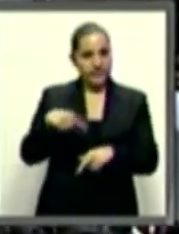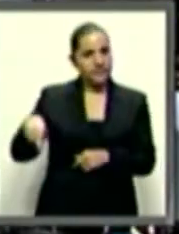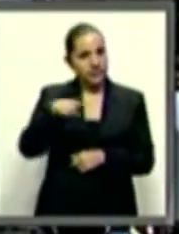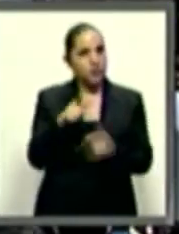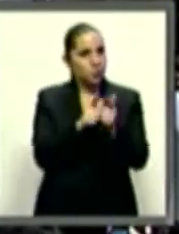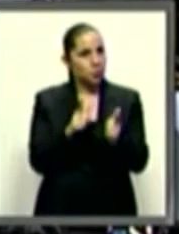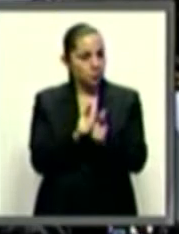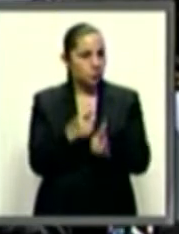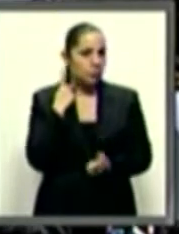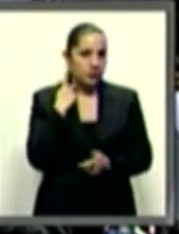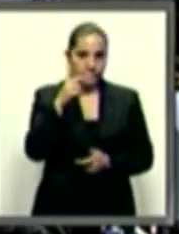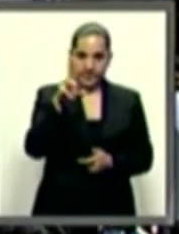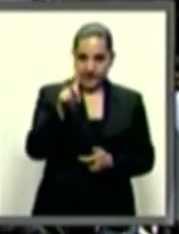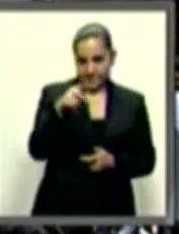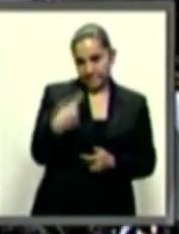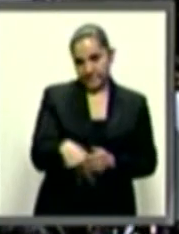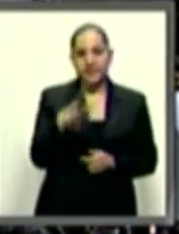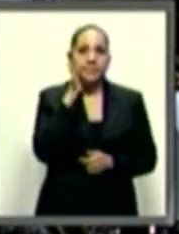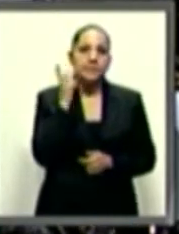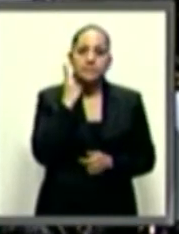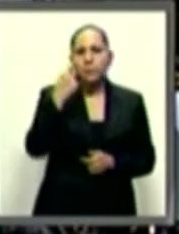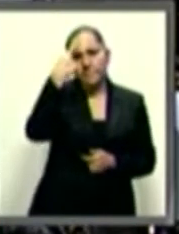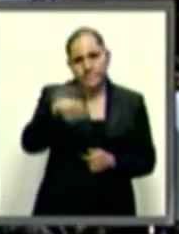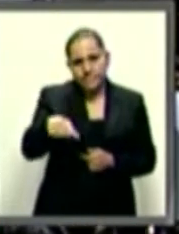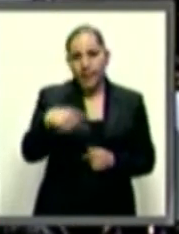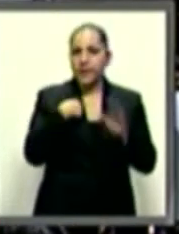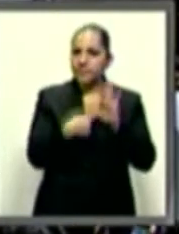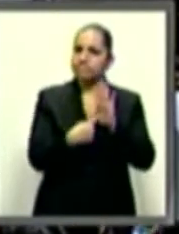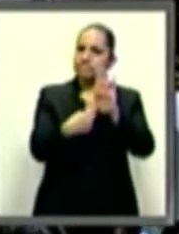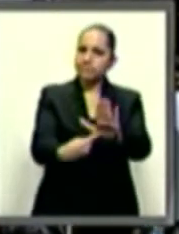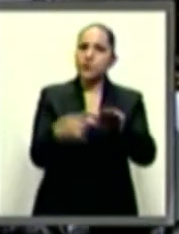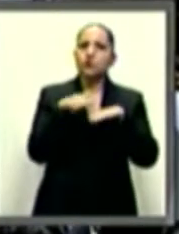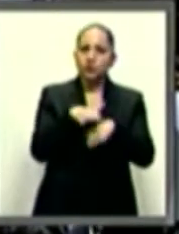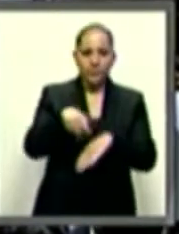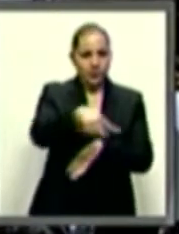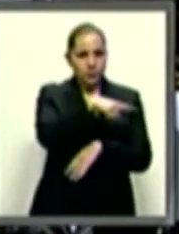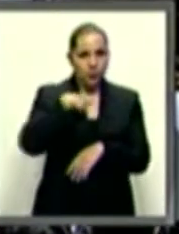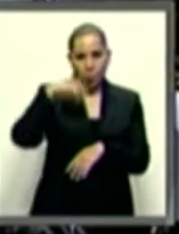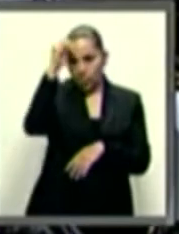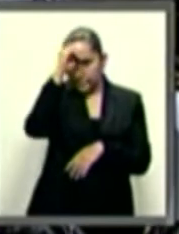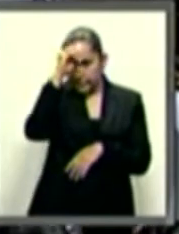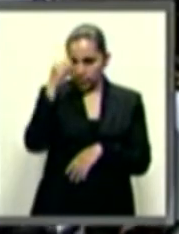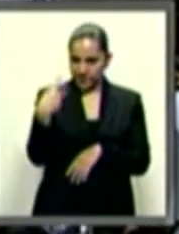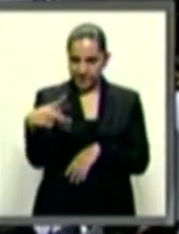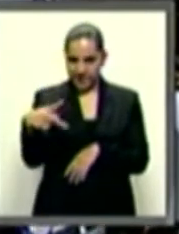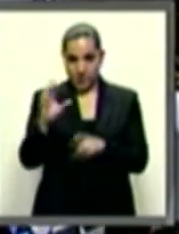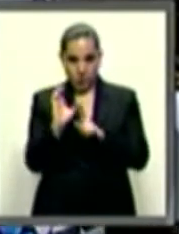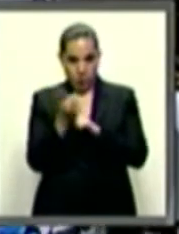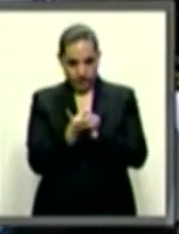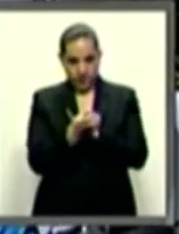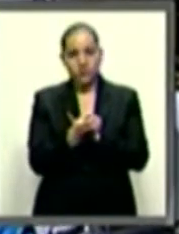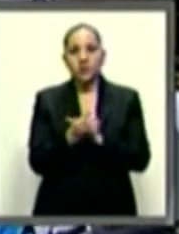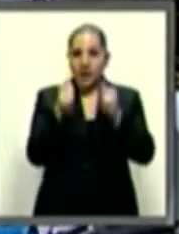en esta Cámara de Diputados para presentar posición respecto a la propuesta de dictamen de la Comisión